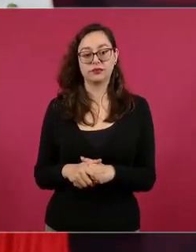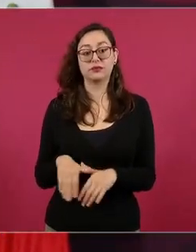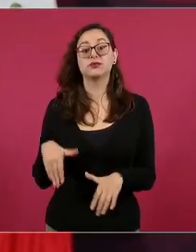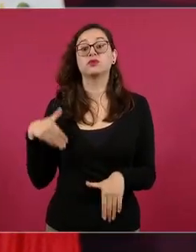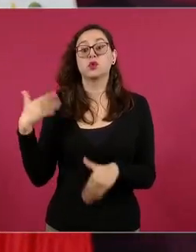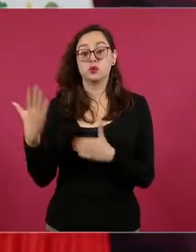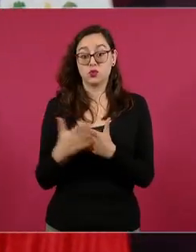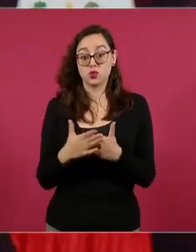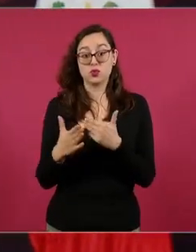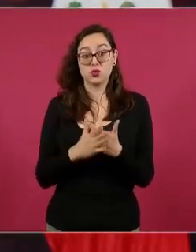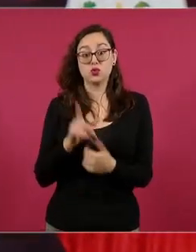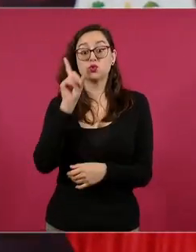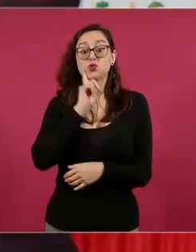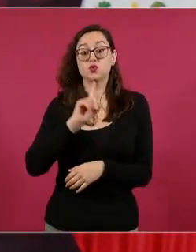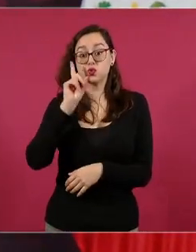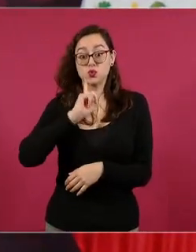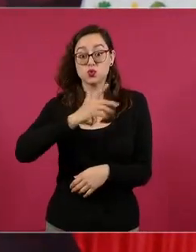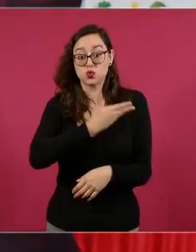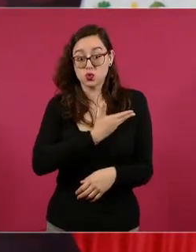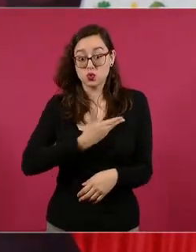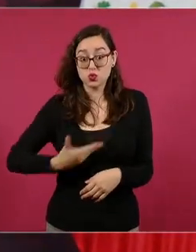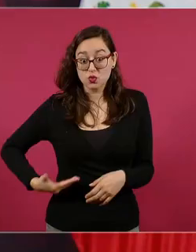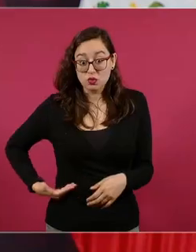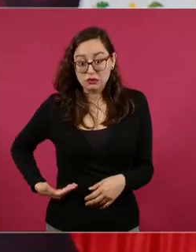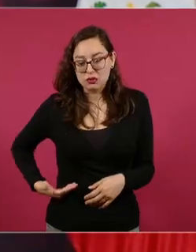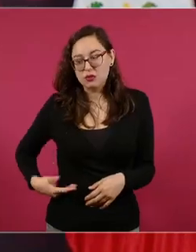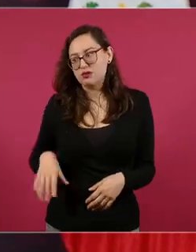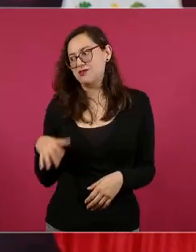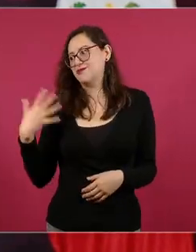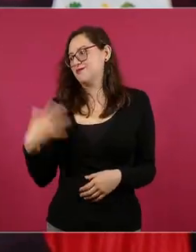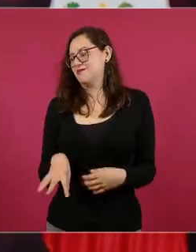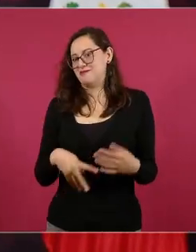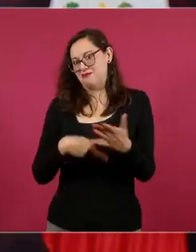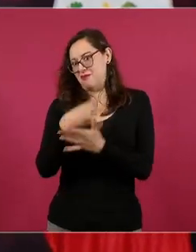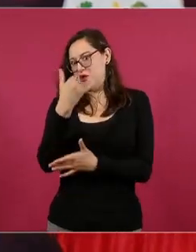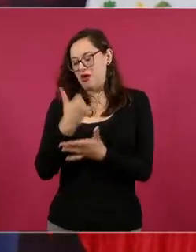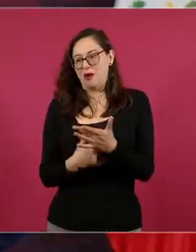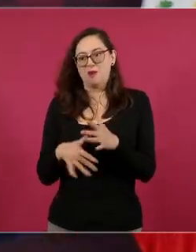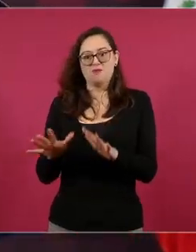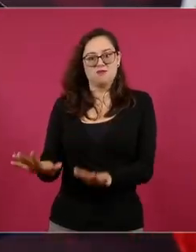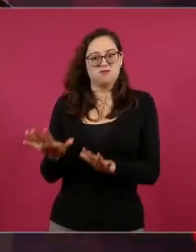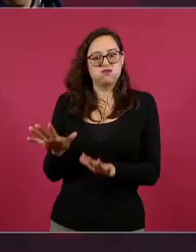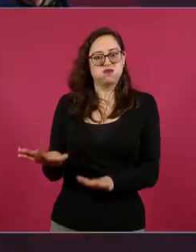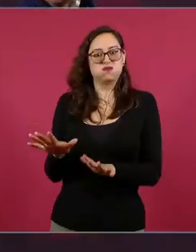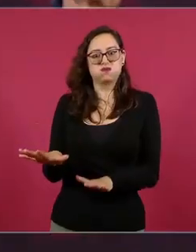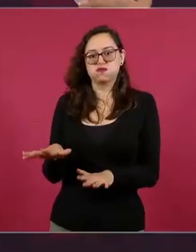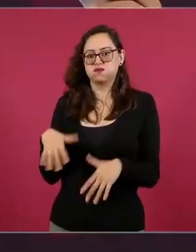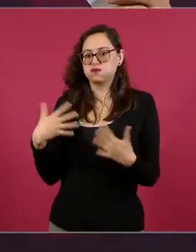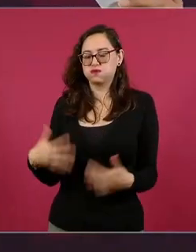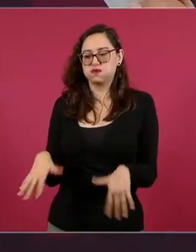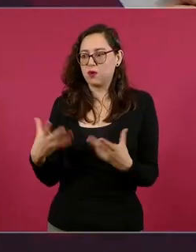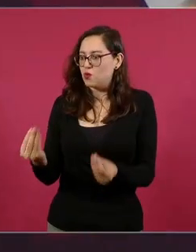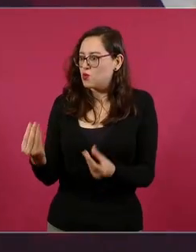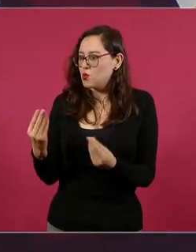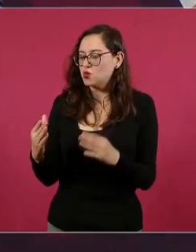Lo que quiere hacer la nueva presidenta es muchísimo,